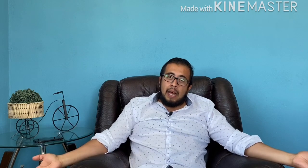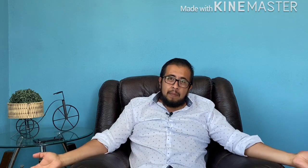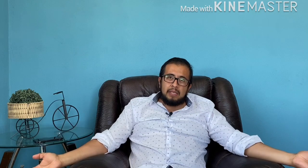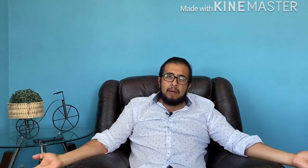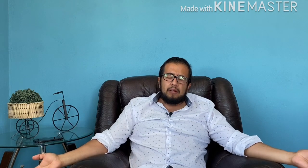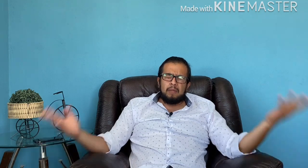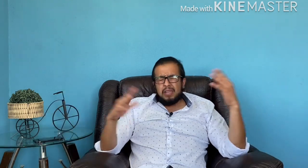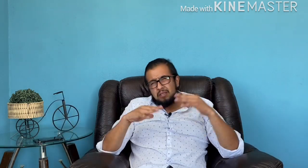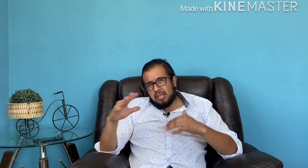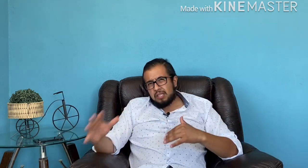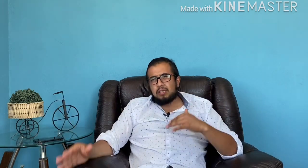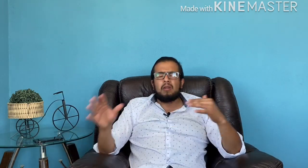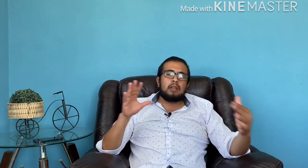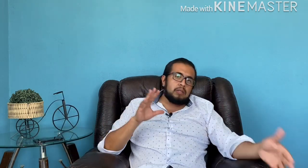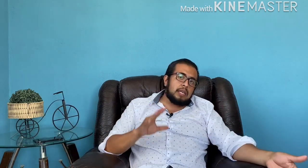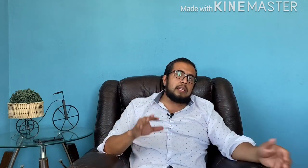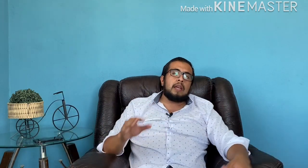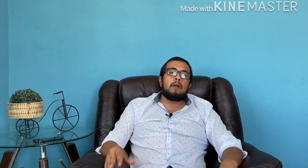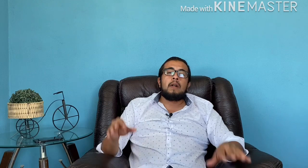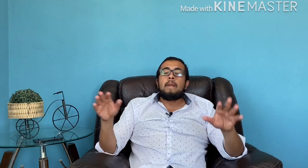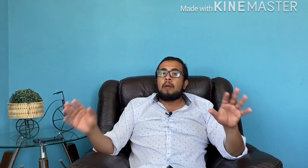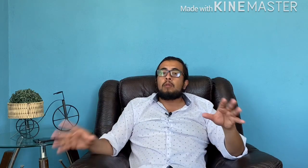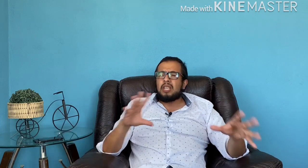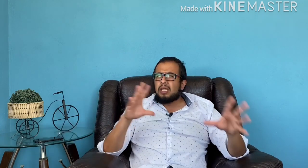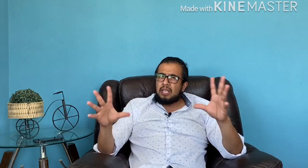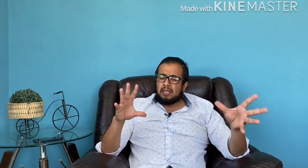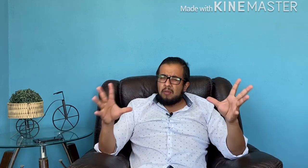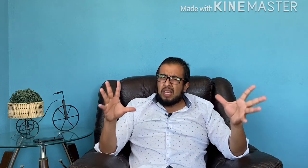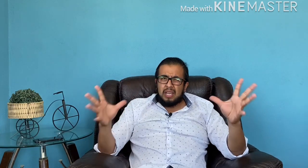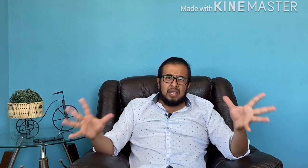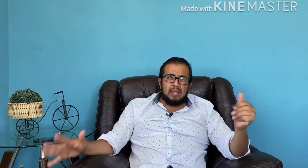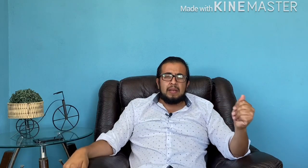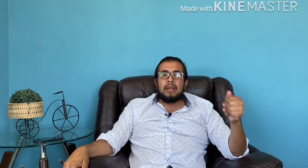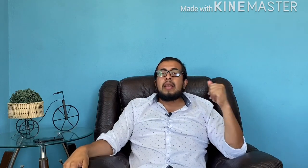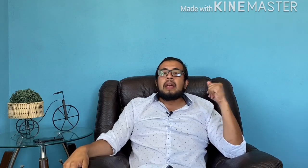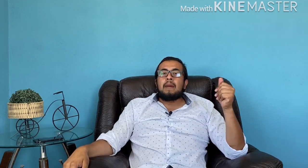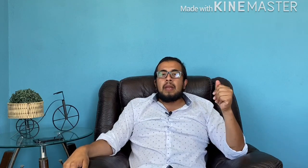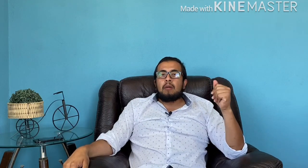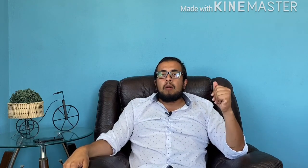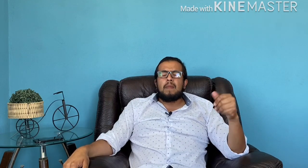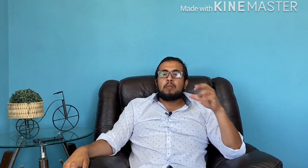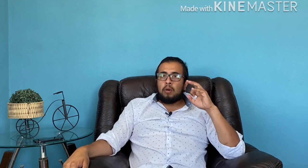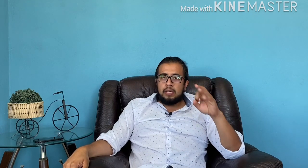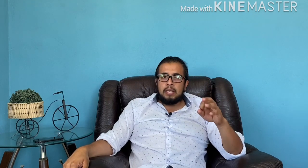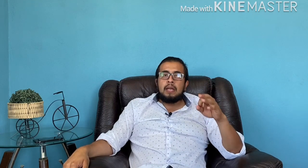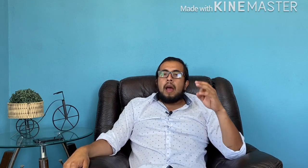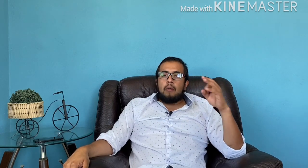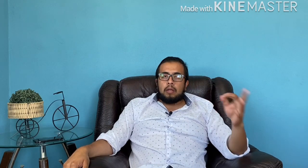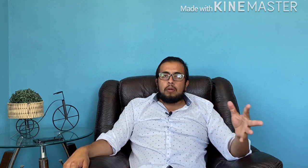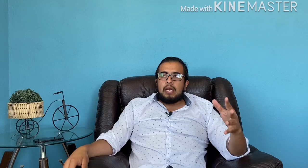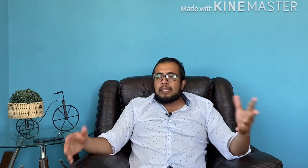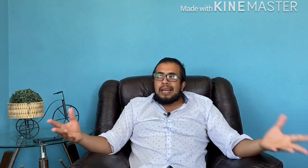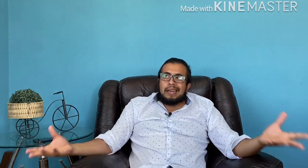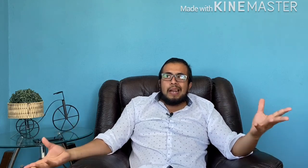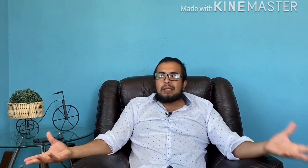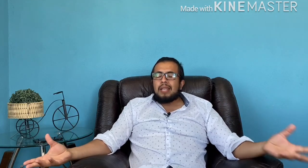parecer. Hazme saber en los comentarios si crees que es correcto, si crees que no, pero mucha gente ya está como que inquieta de saber qué viene con lo demás, porque sí, aunque